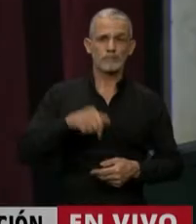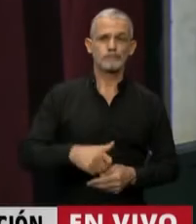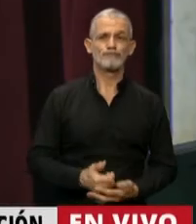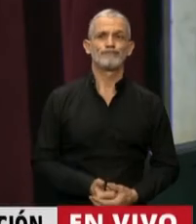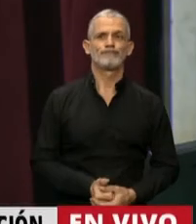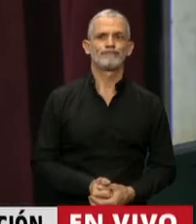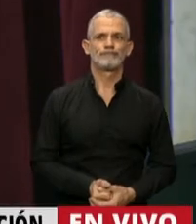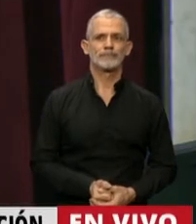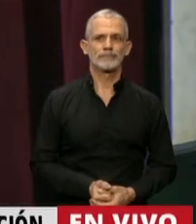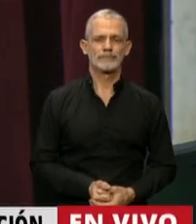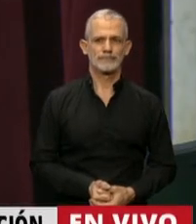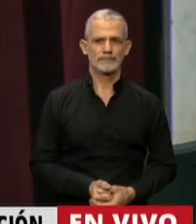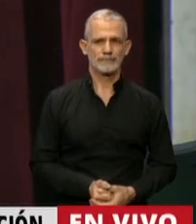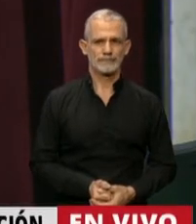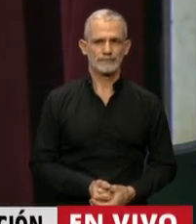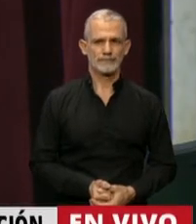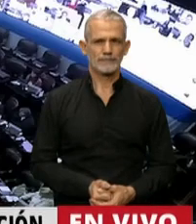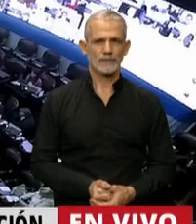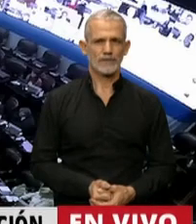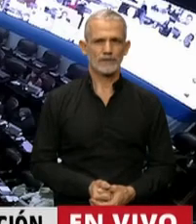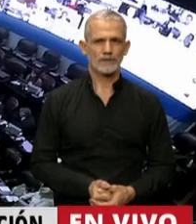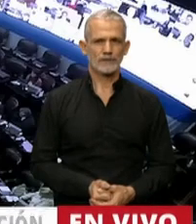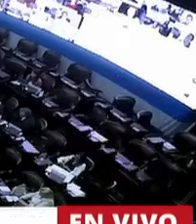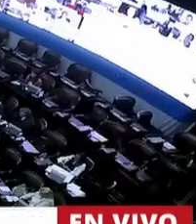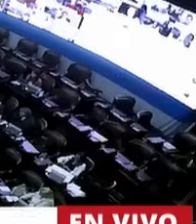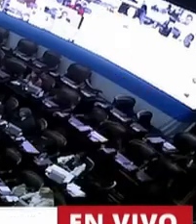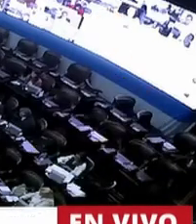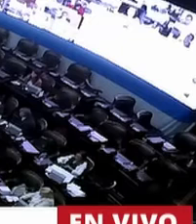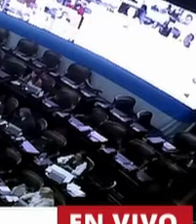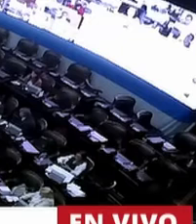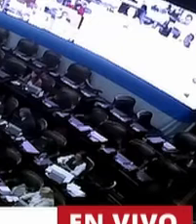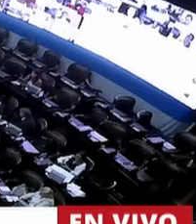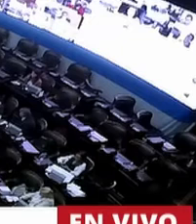uso de la palabra la diputada Gisela Scaglia.